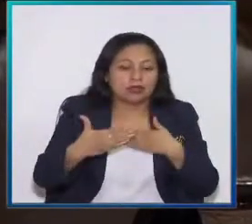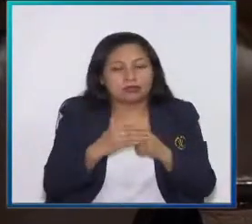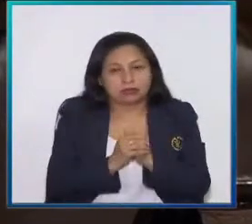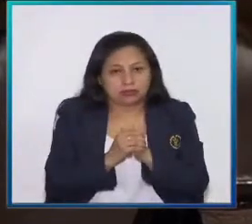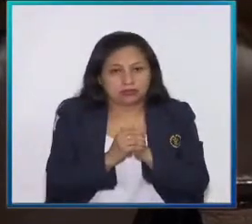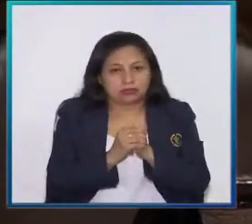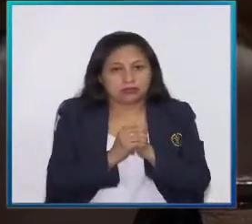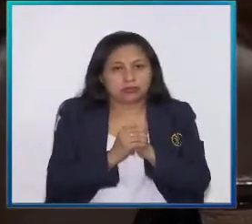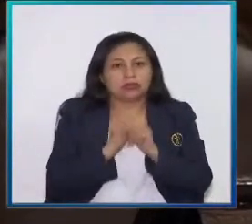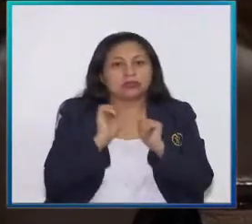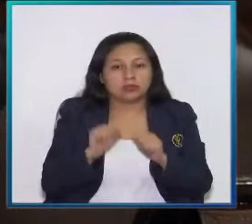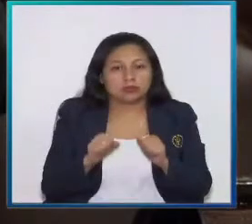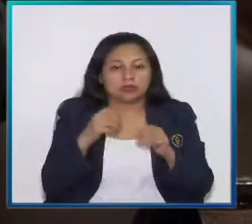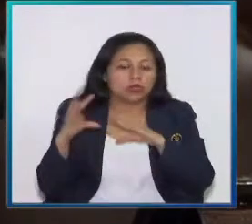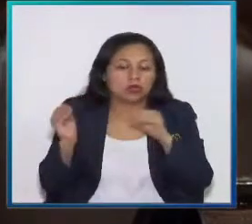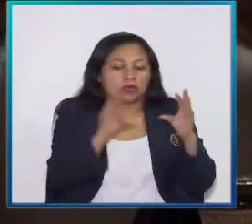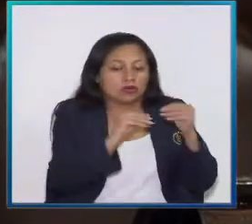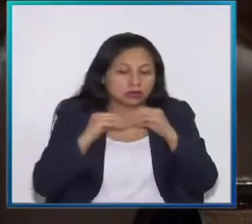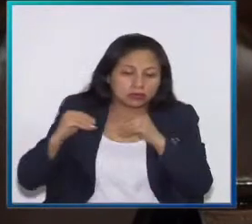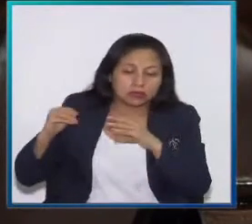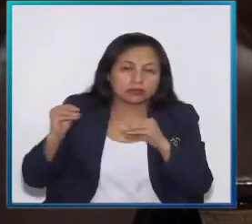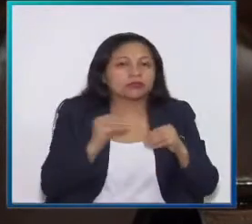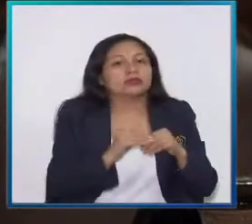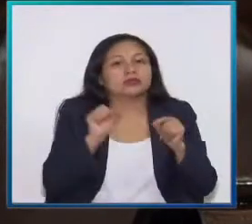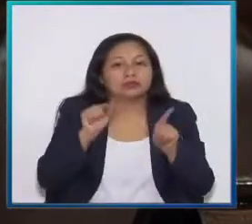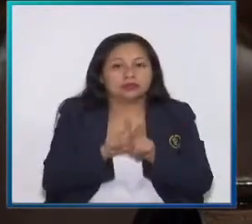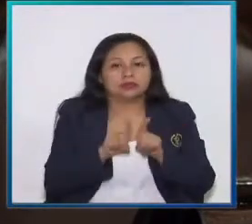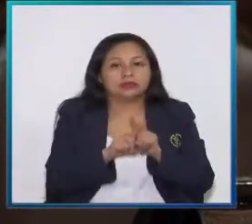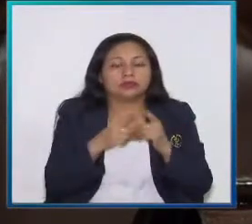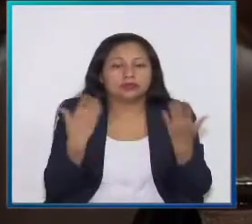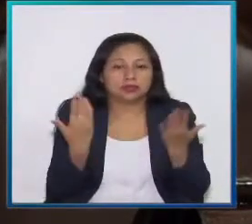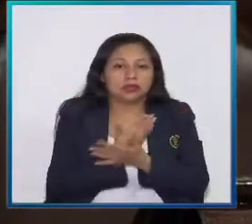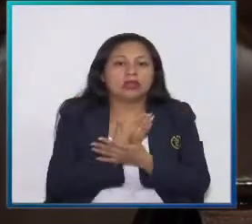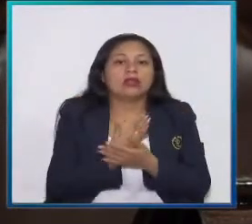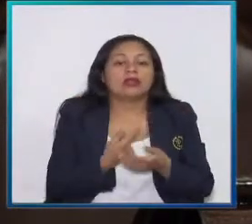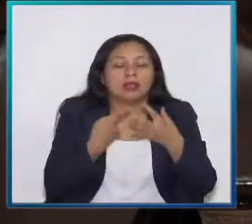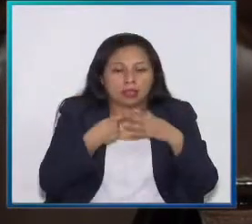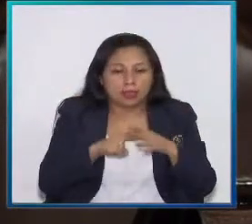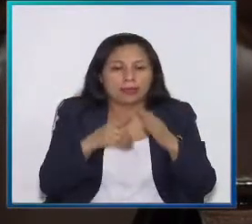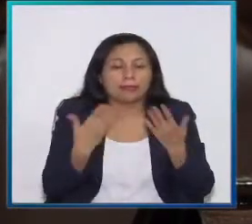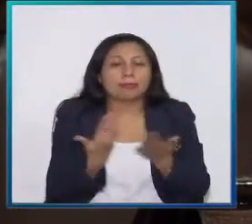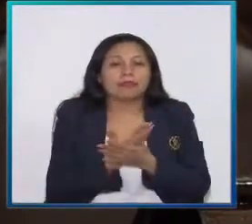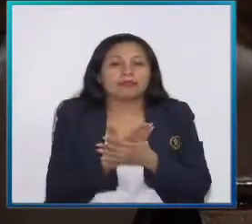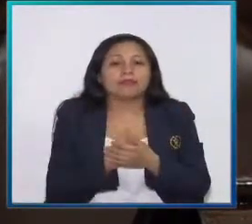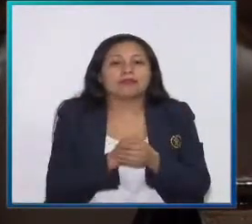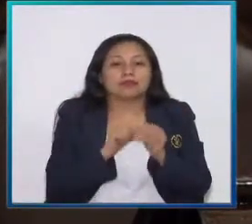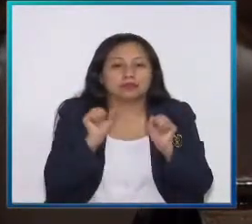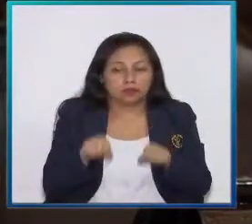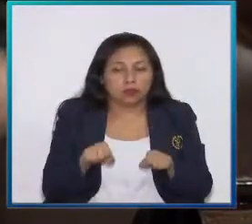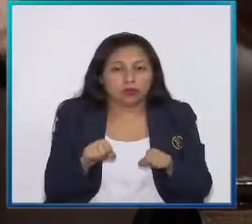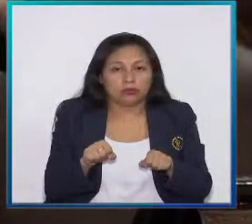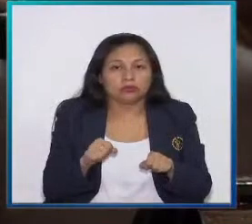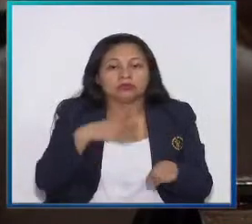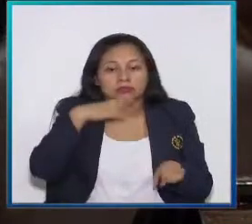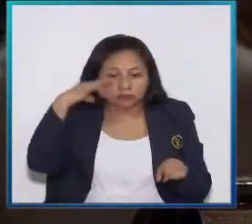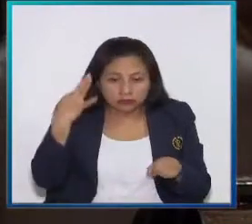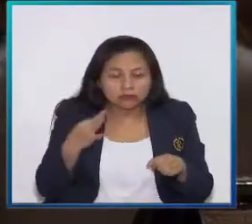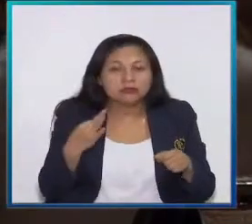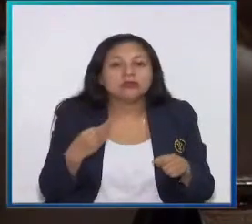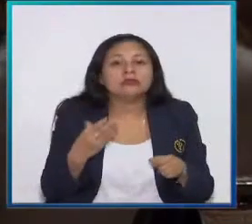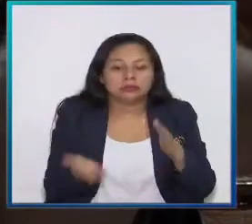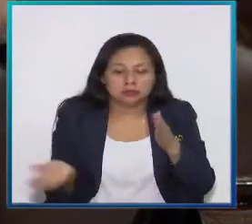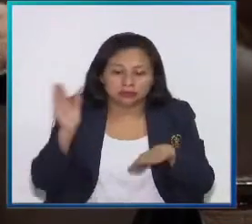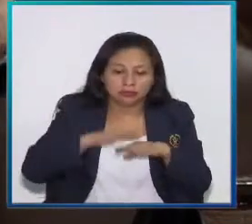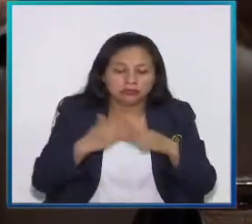próximamente pongan a discusión esta nueva iniciativa para que se pueda realmente dar